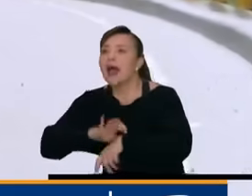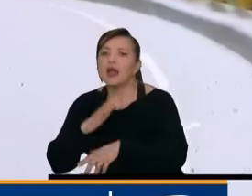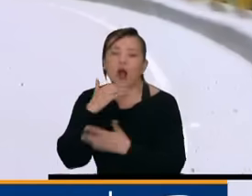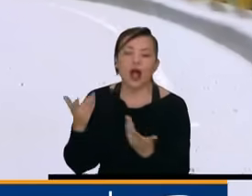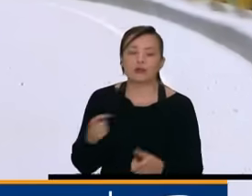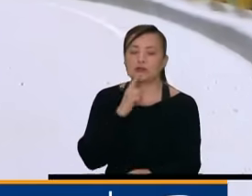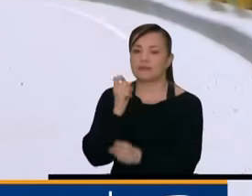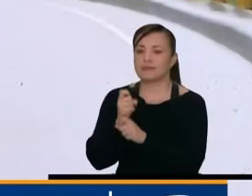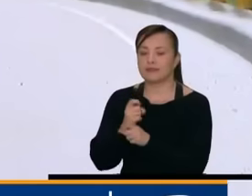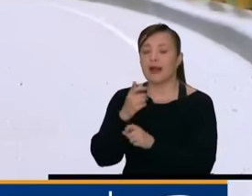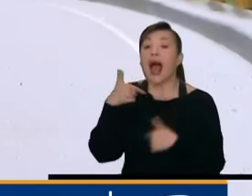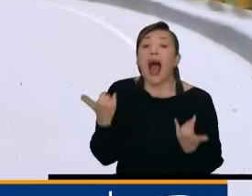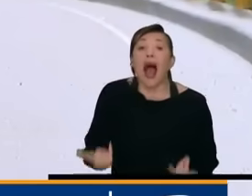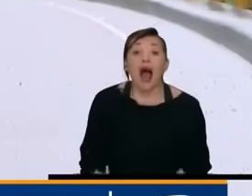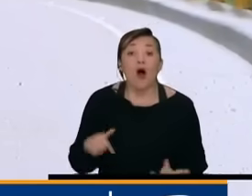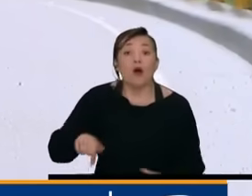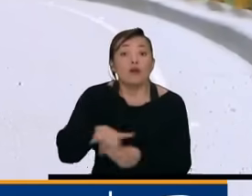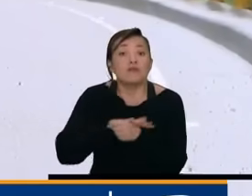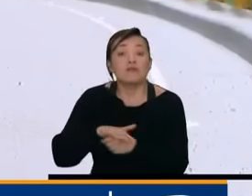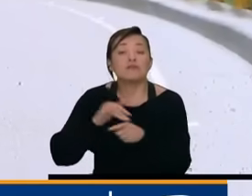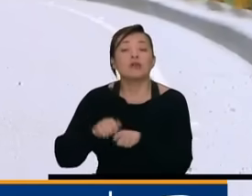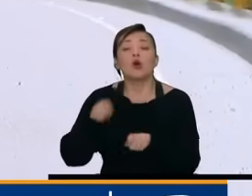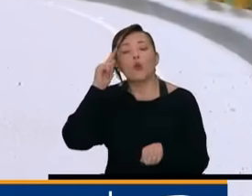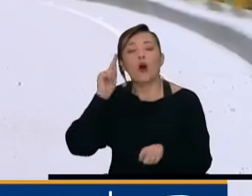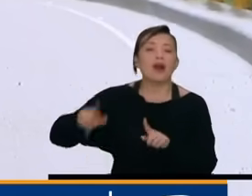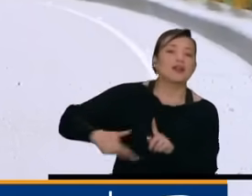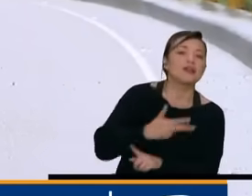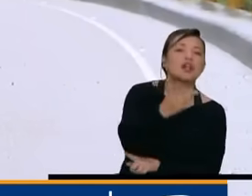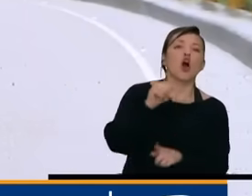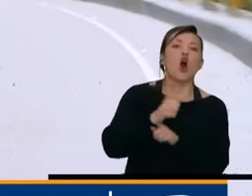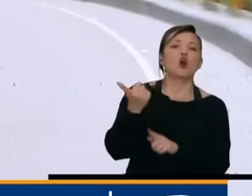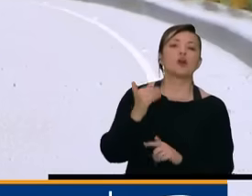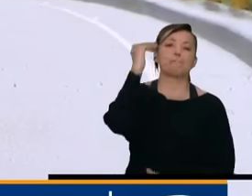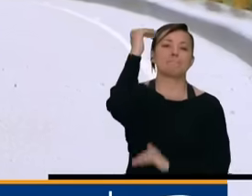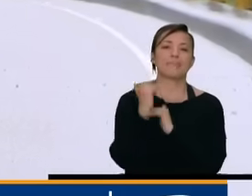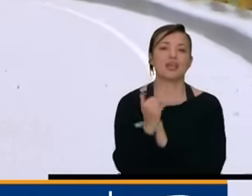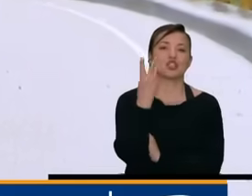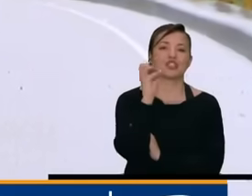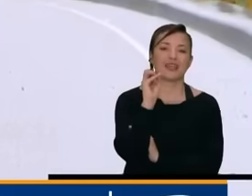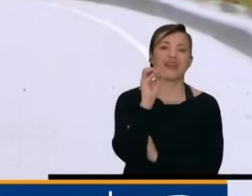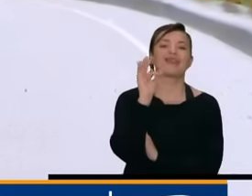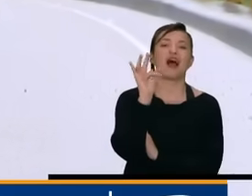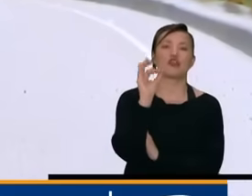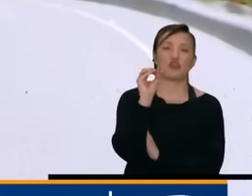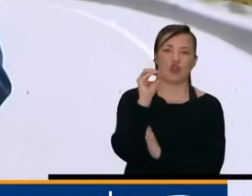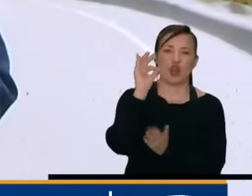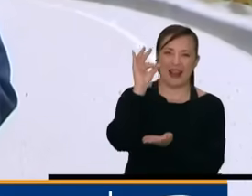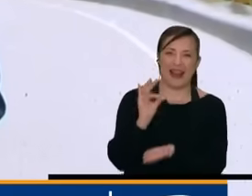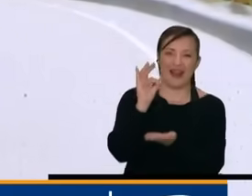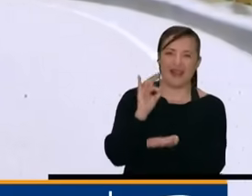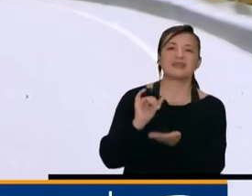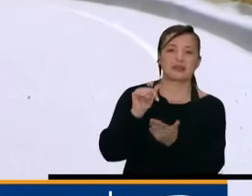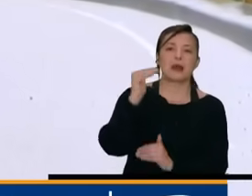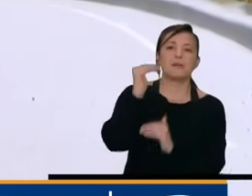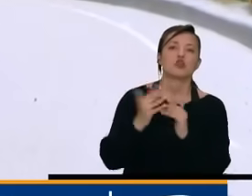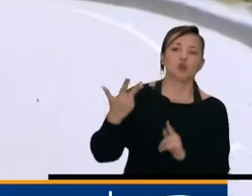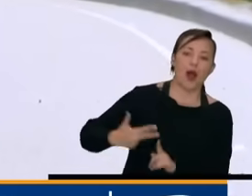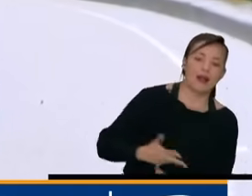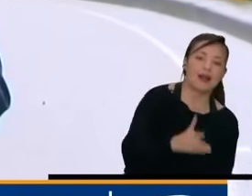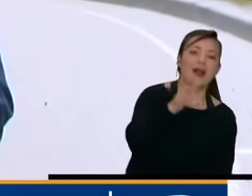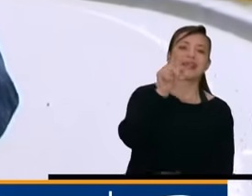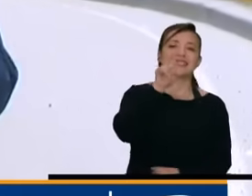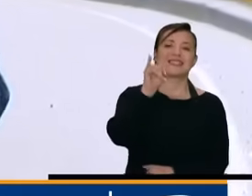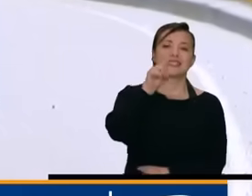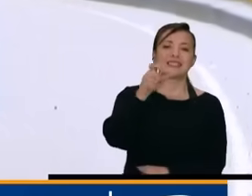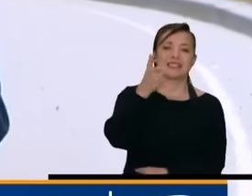vía alterna entonces en este momento para vehículos de menos de 30 toneladas es la transversal del Cisga. Estuvimos también haciendo ese recorrido por este